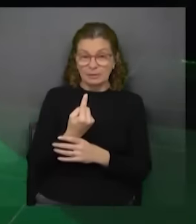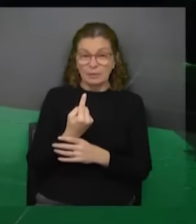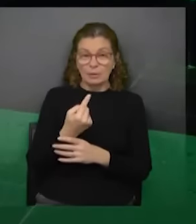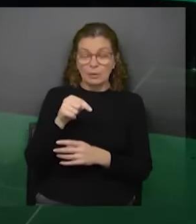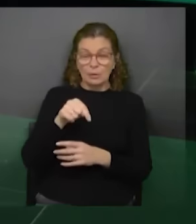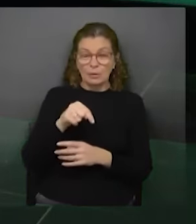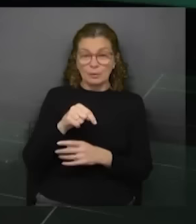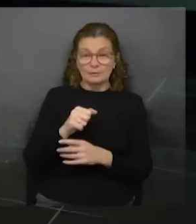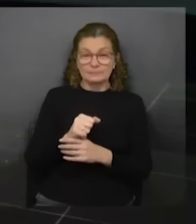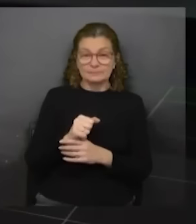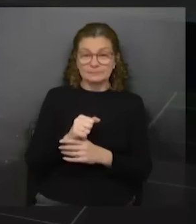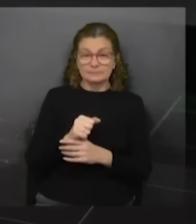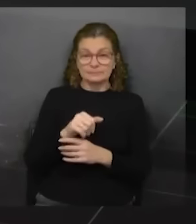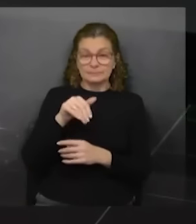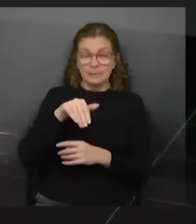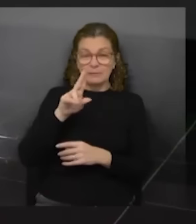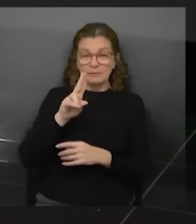de mbd